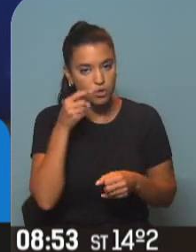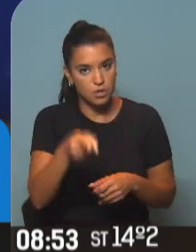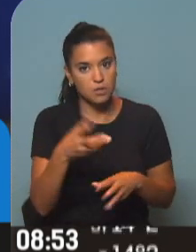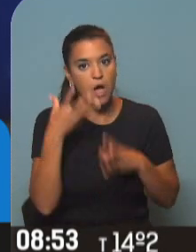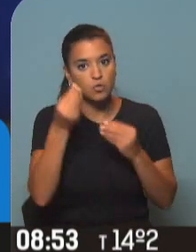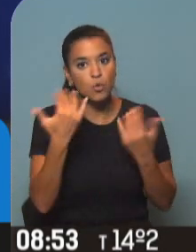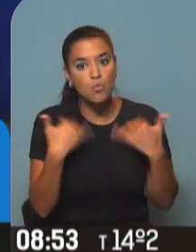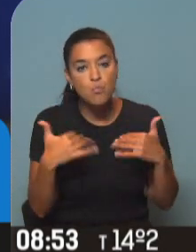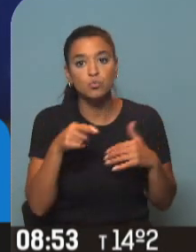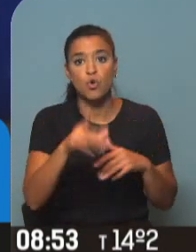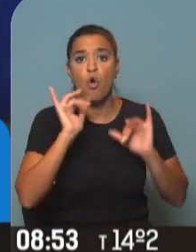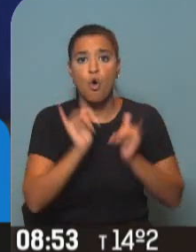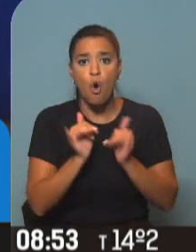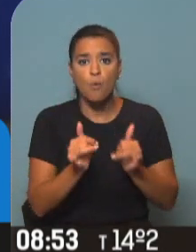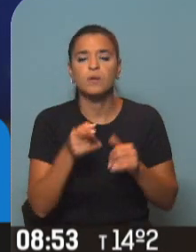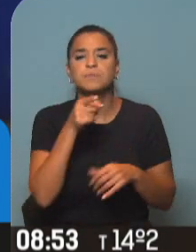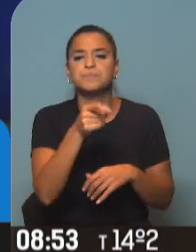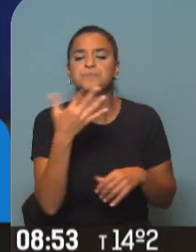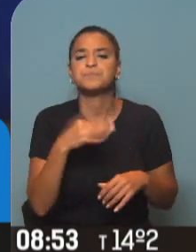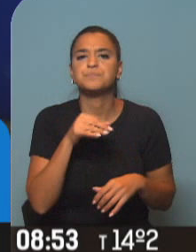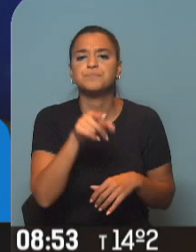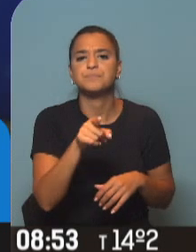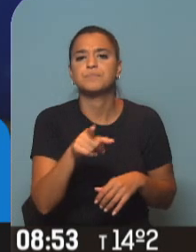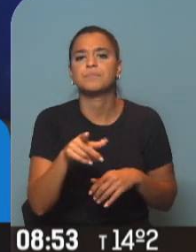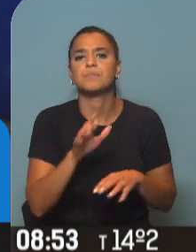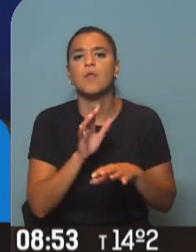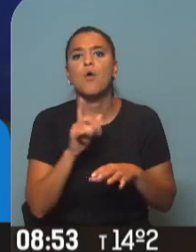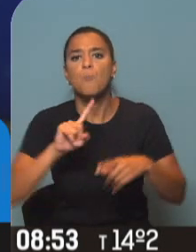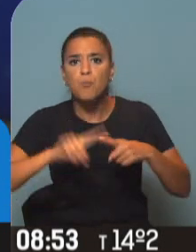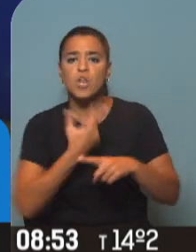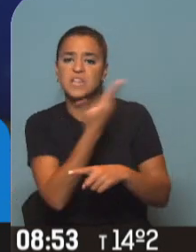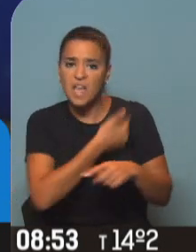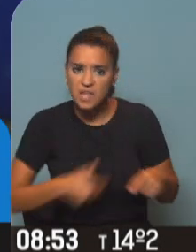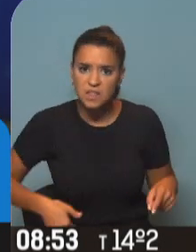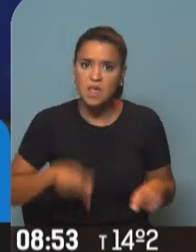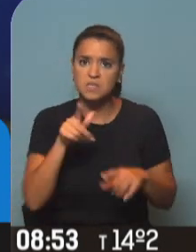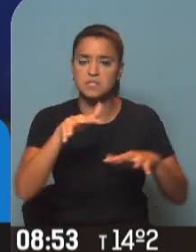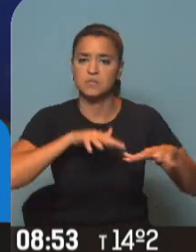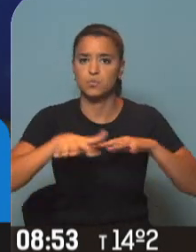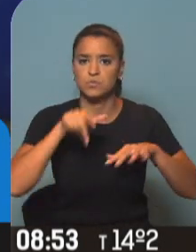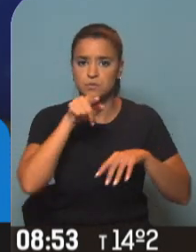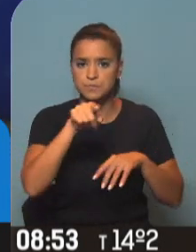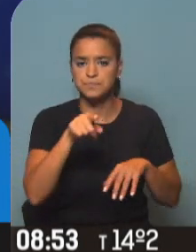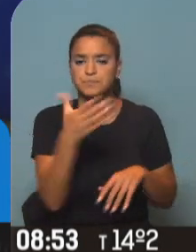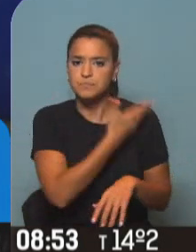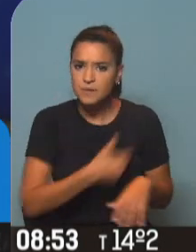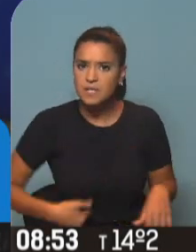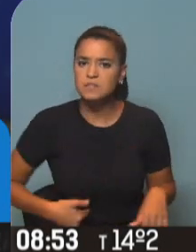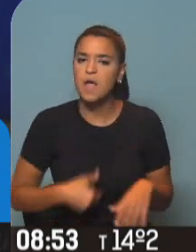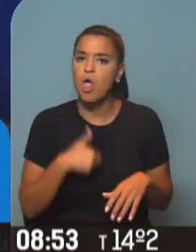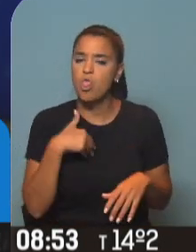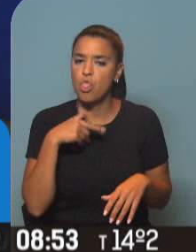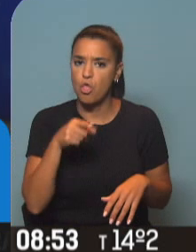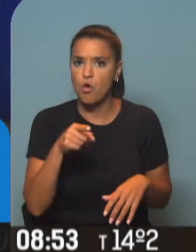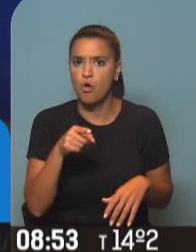mucho a que esos jóvenes y esto tiene que ir acompañado por una política de estado que contenga esa situación un estado muy presente